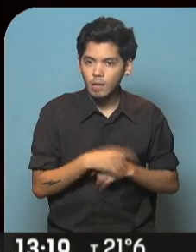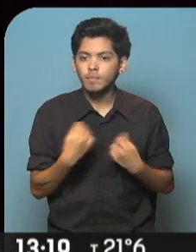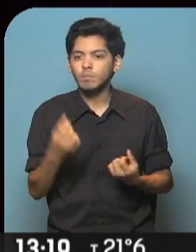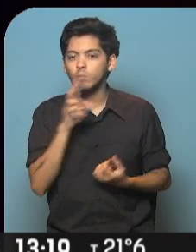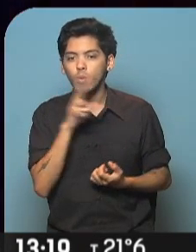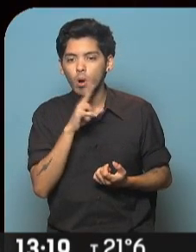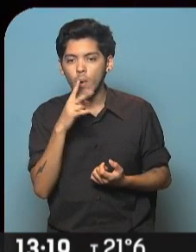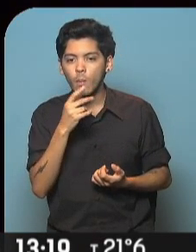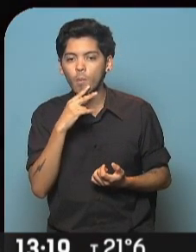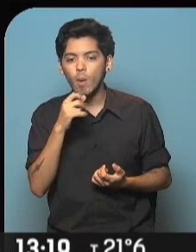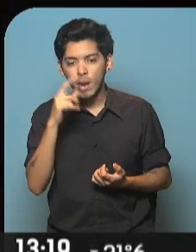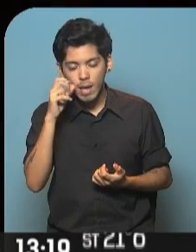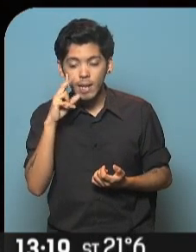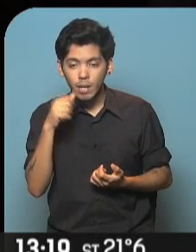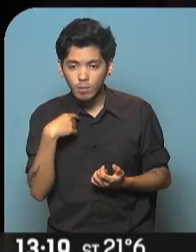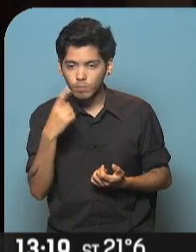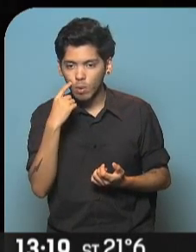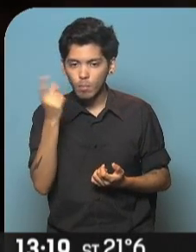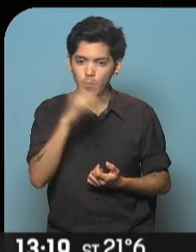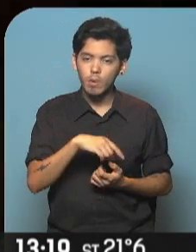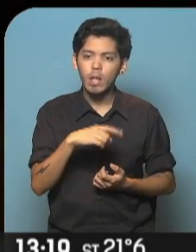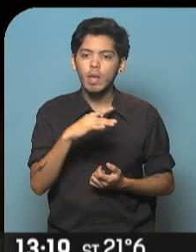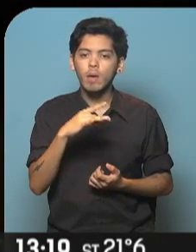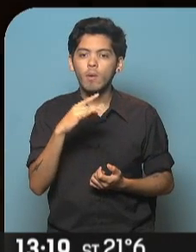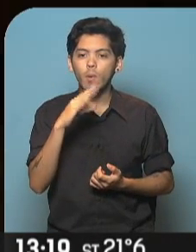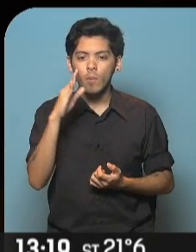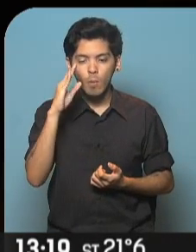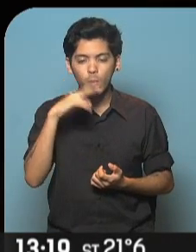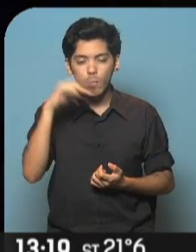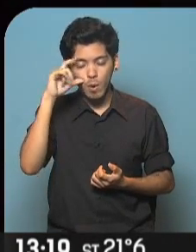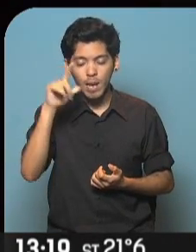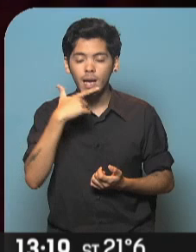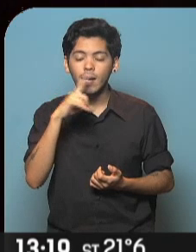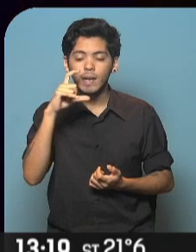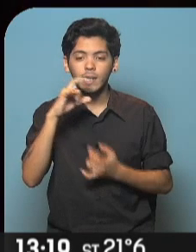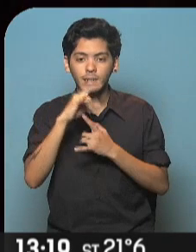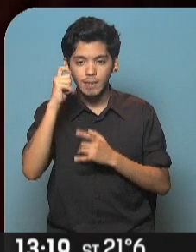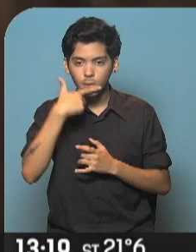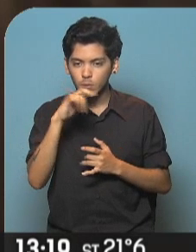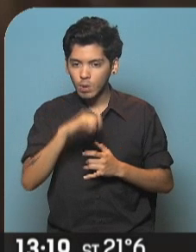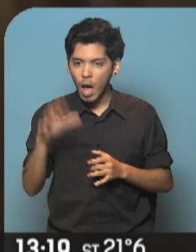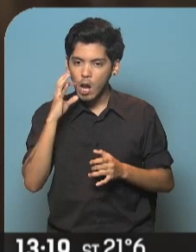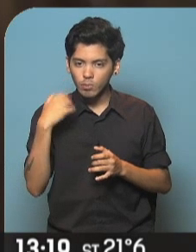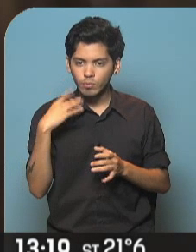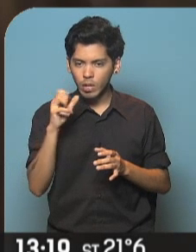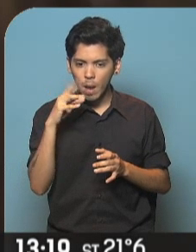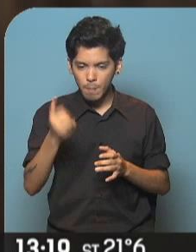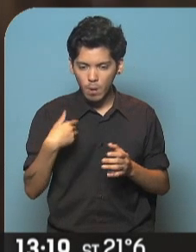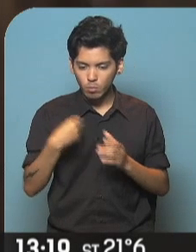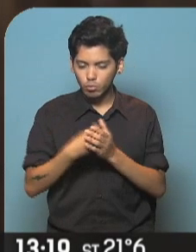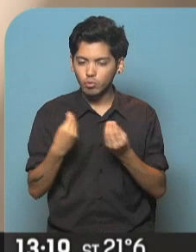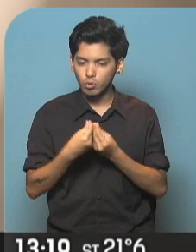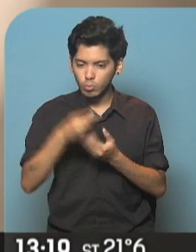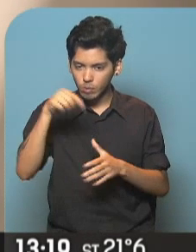excelente elenco para acompañarla, Diego Velázquez sobre todo a la cabeza en un papel dramático. Es una película que tiene mucho de profundidad y tiene